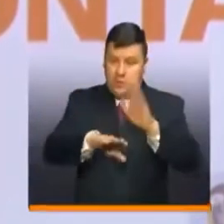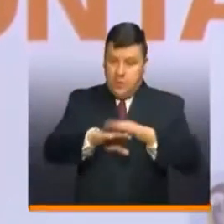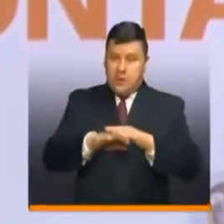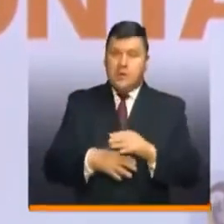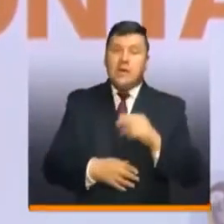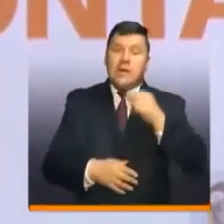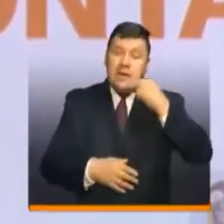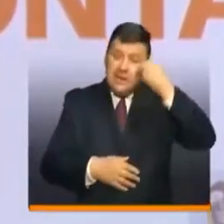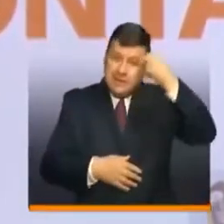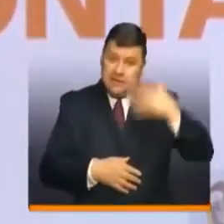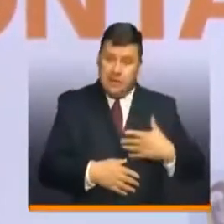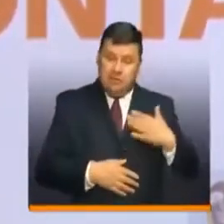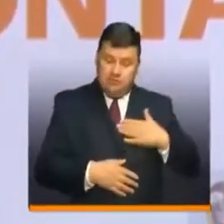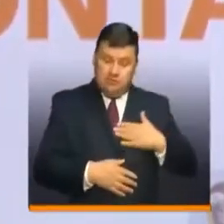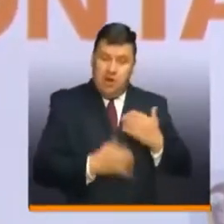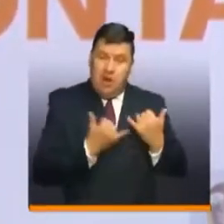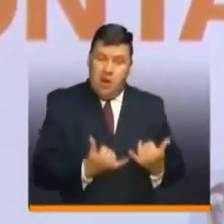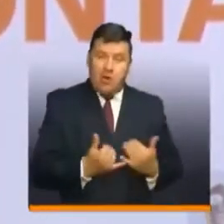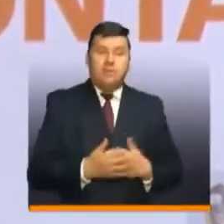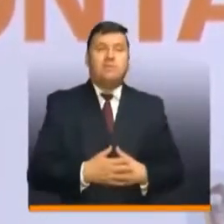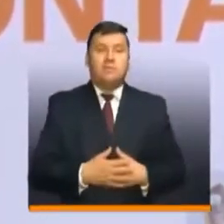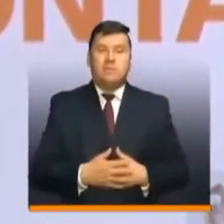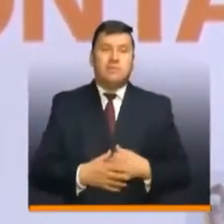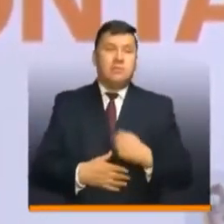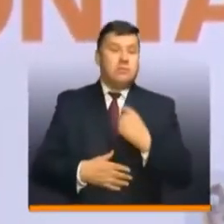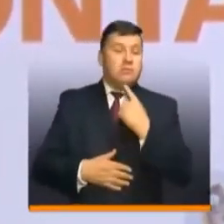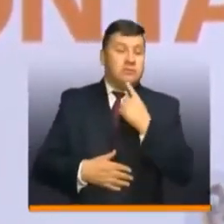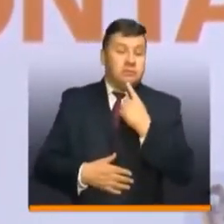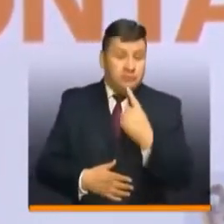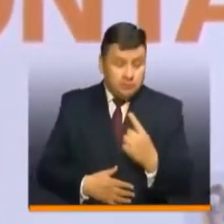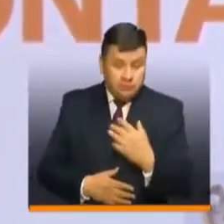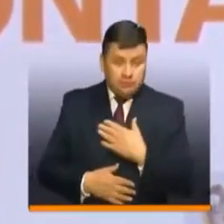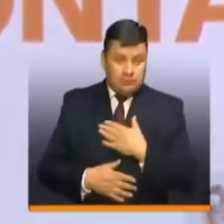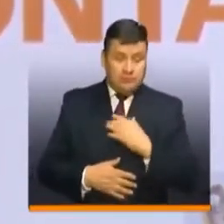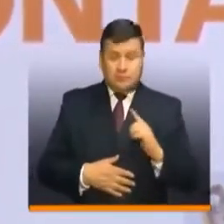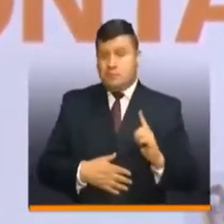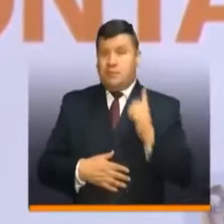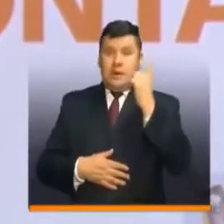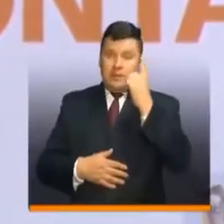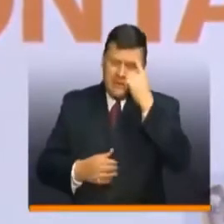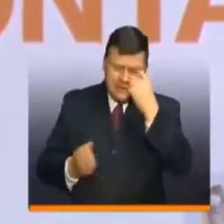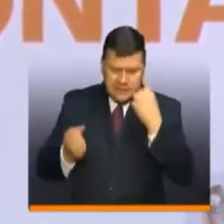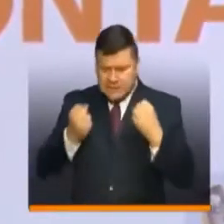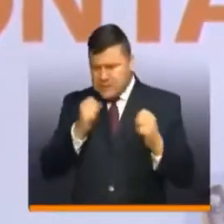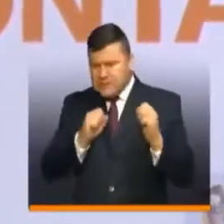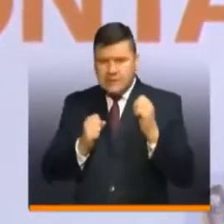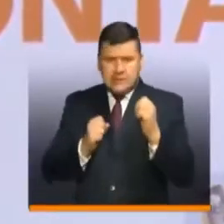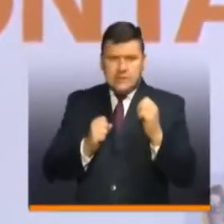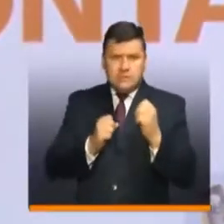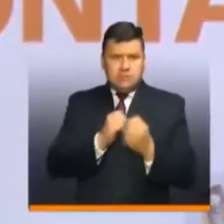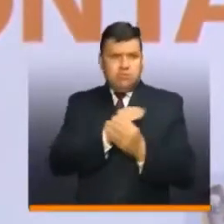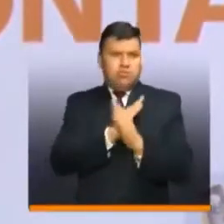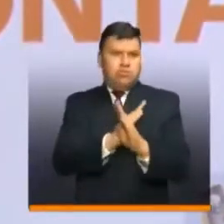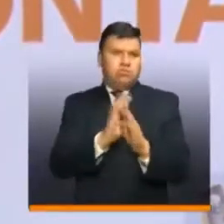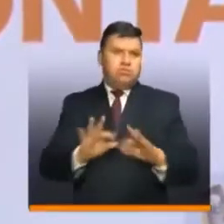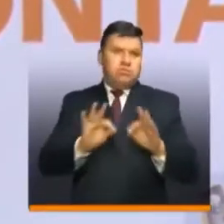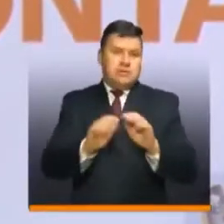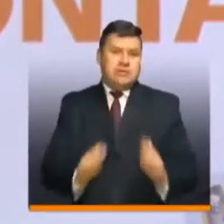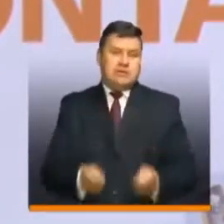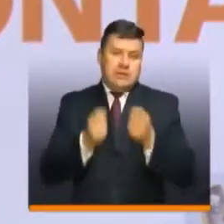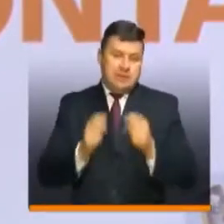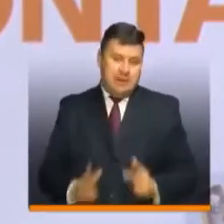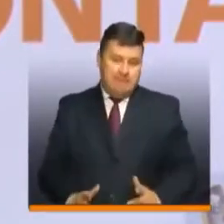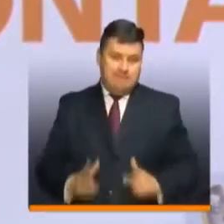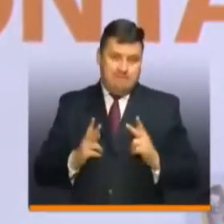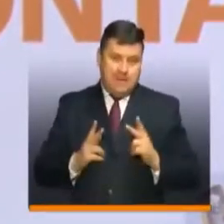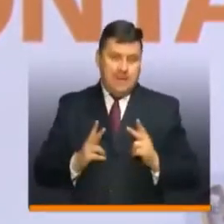hecho histórico en el que estamos en este instante hemos dicho que nuestra primera preocupación es proteger vidas humanas y al